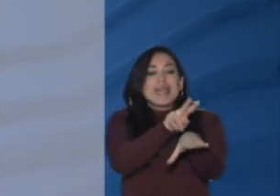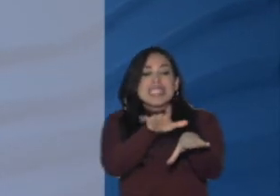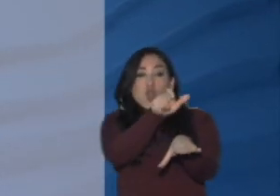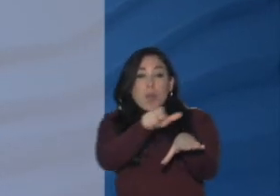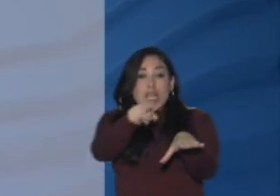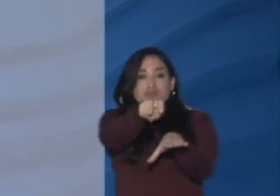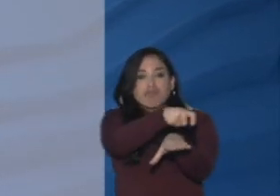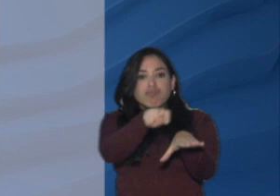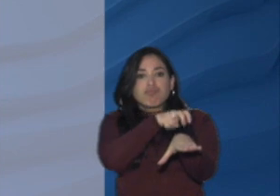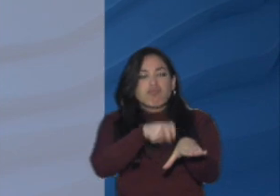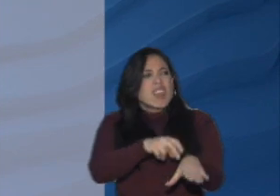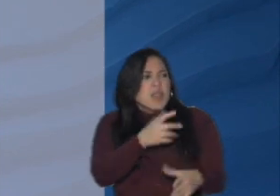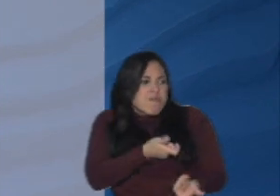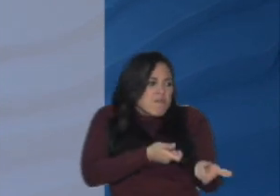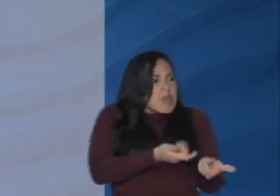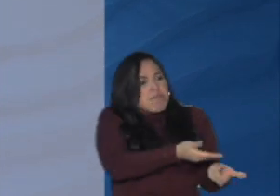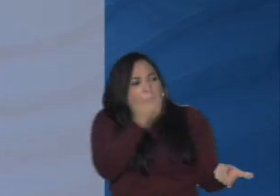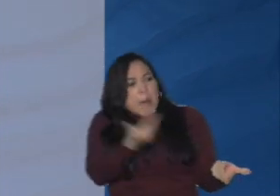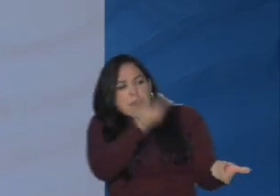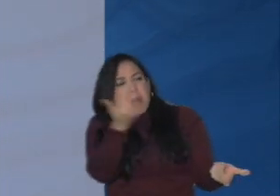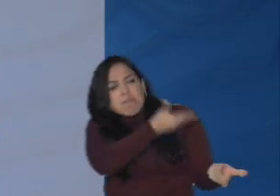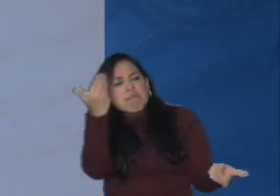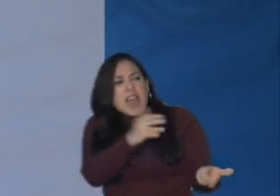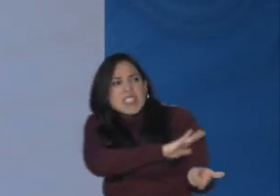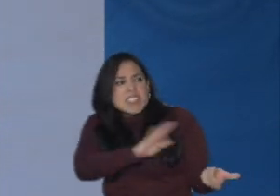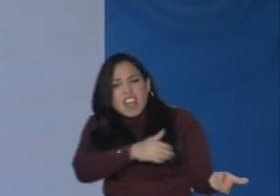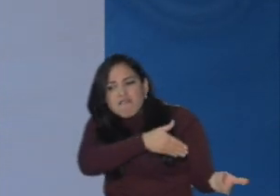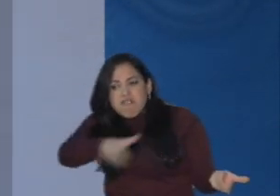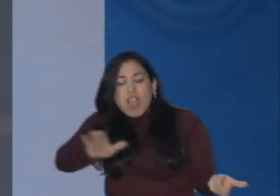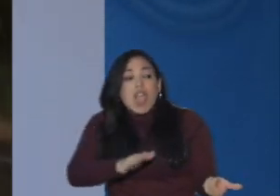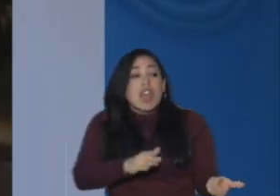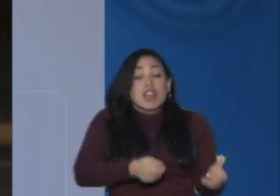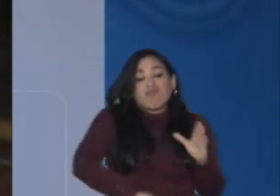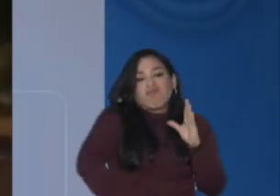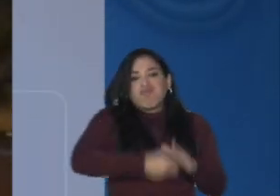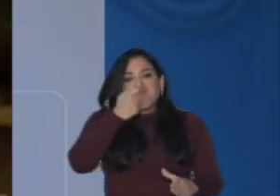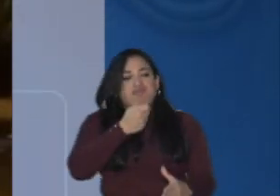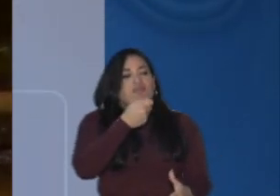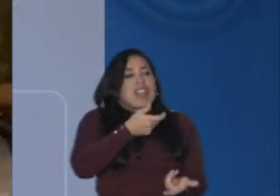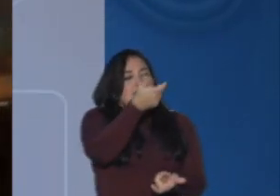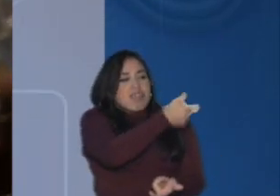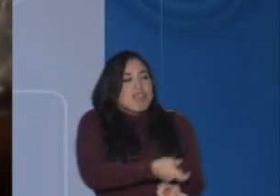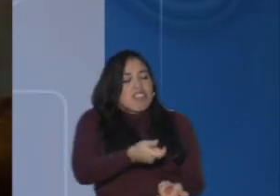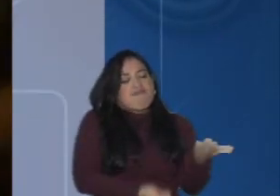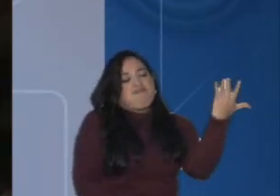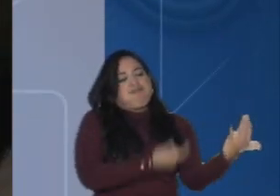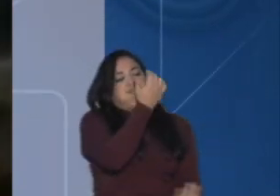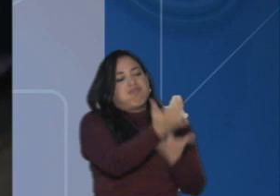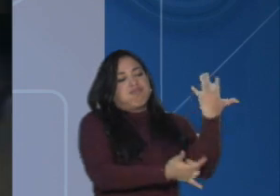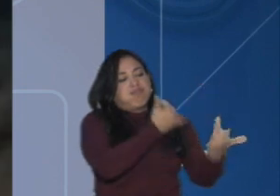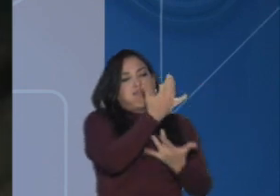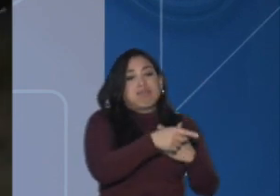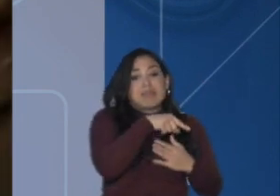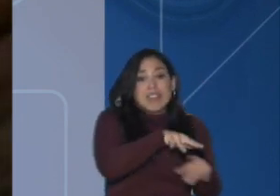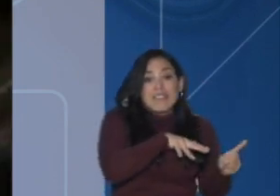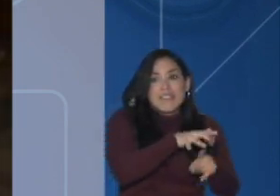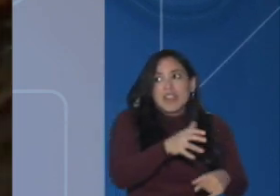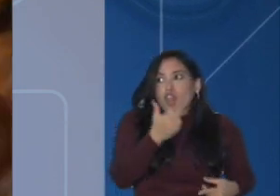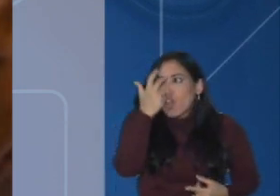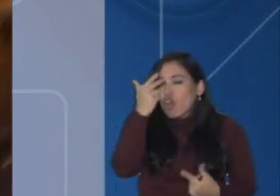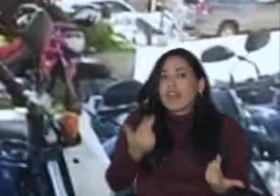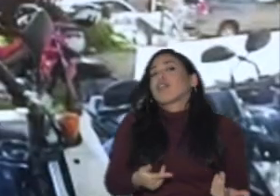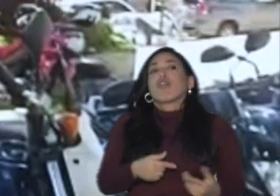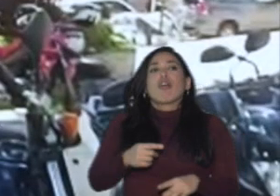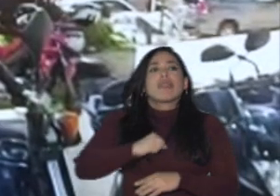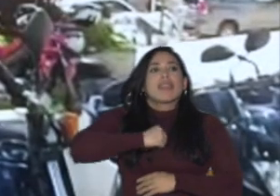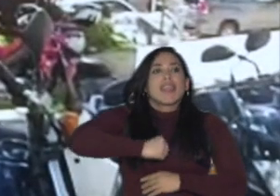servicio público, obligándolos a bajarse y luego lo incineraron. Estos hechos restringen la movilidad y violan